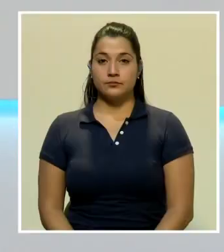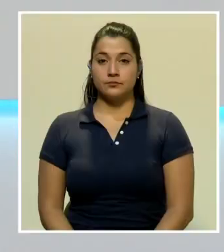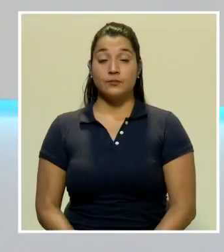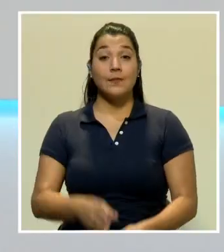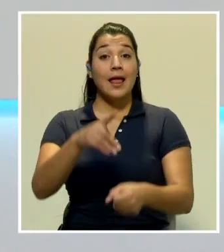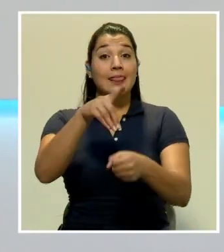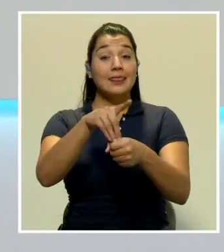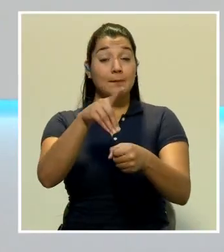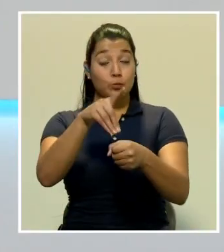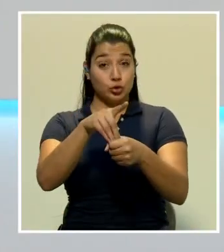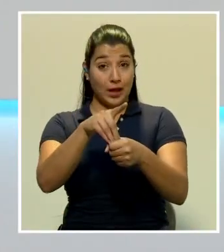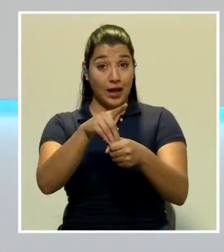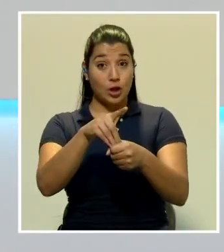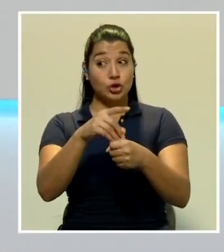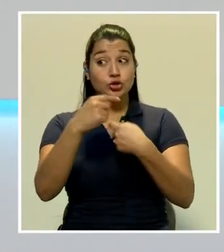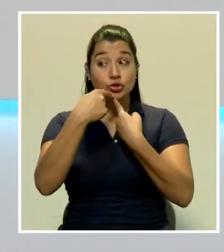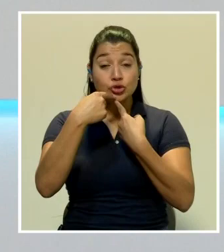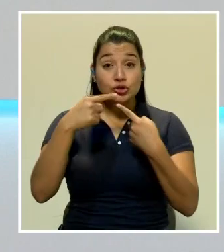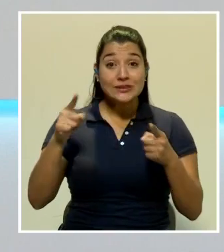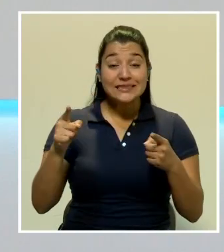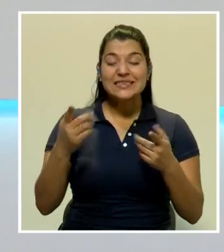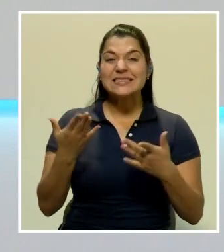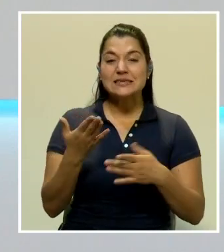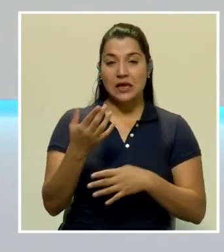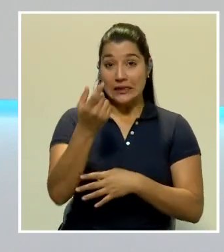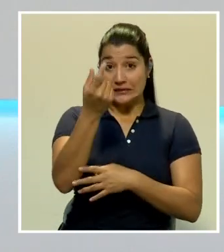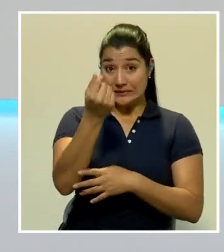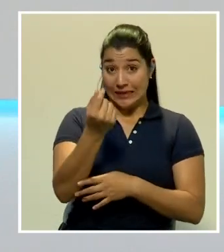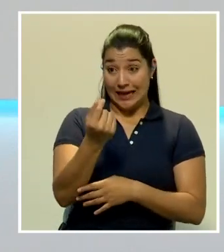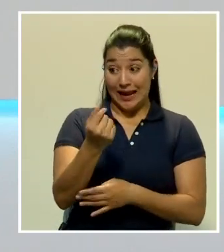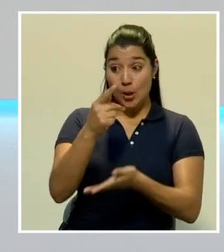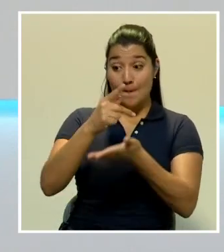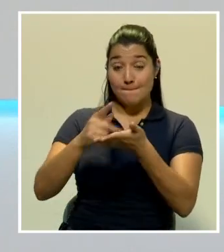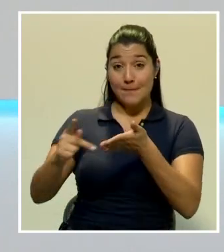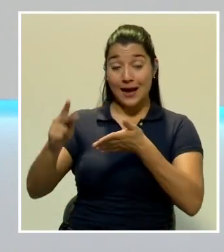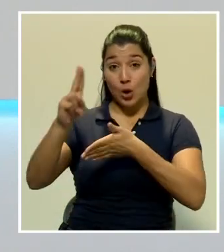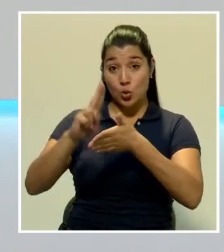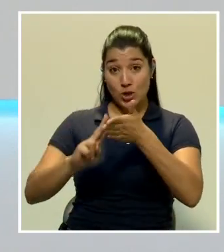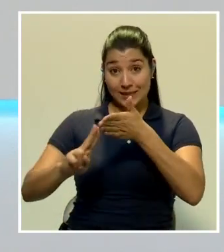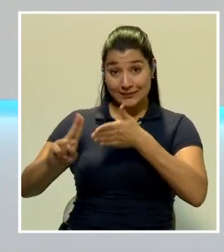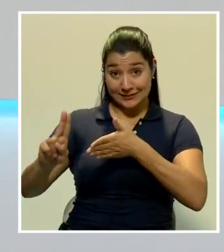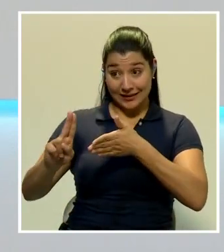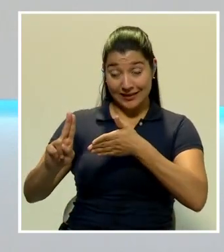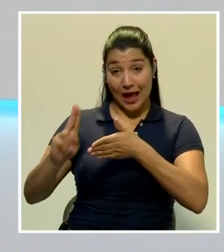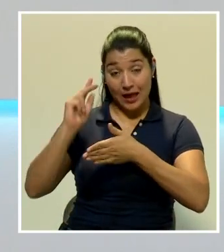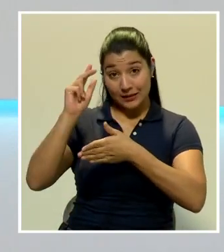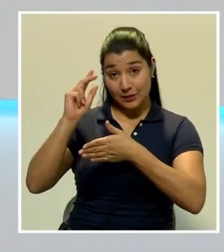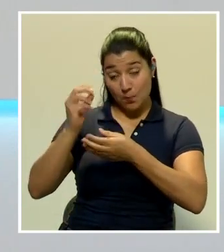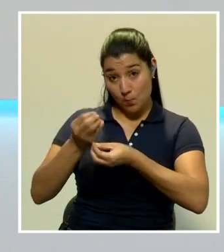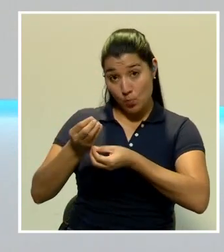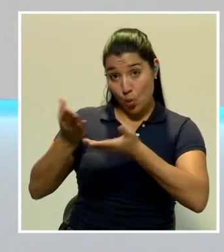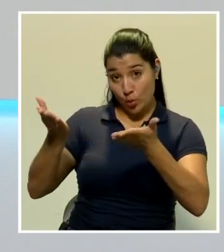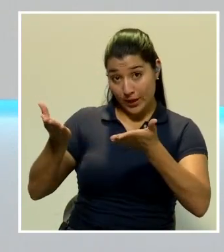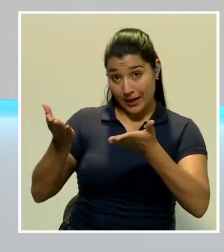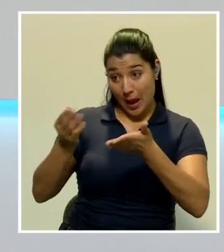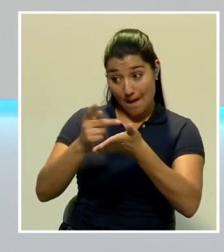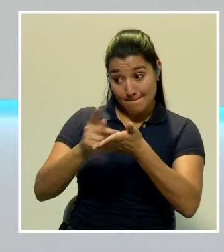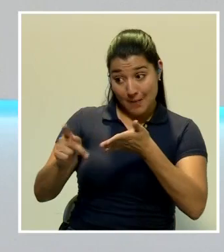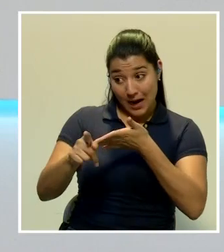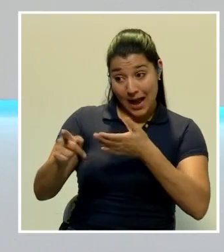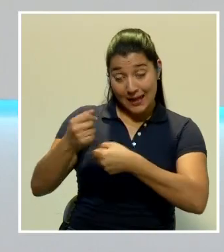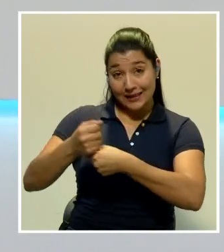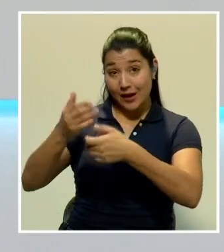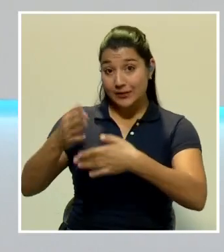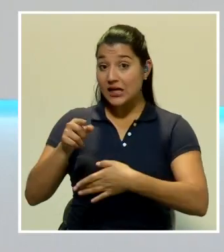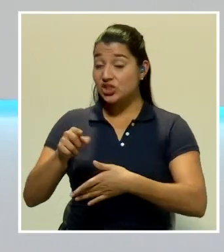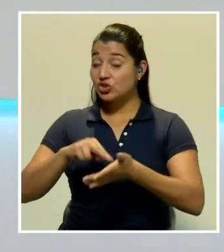Los diputados advierten que los salarios que pagan las universidades estatales a sus funcionarios pondrían en